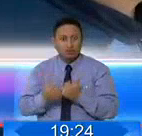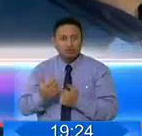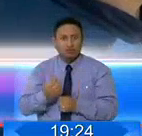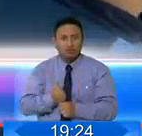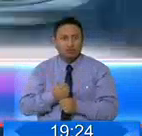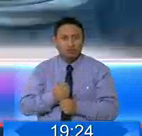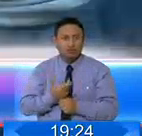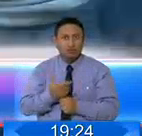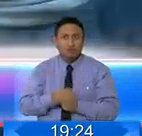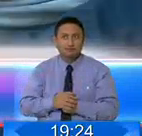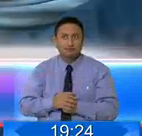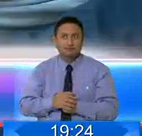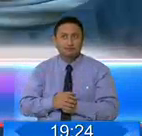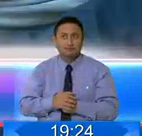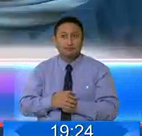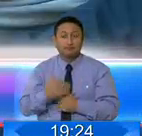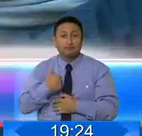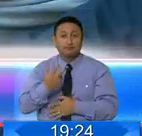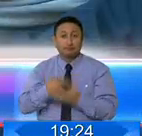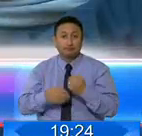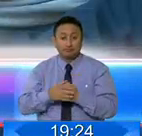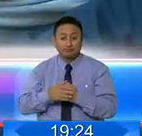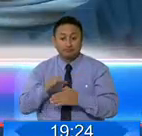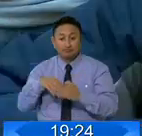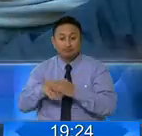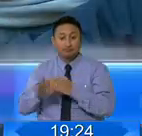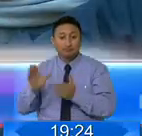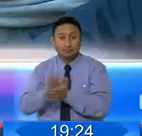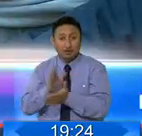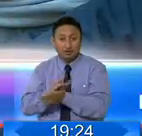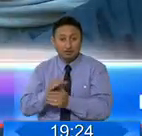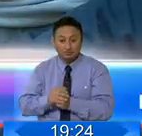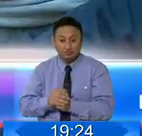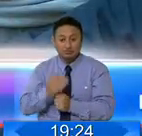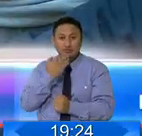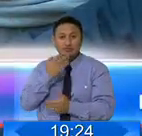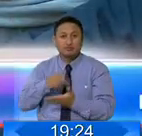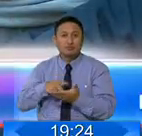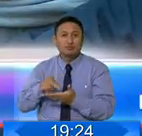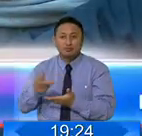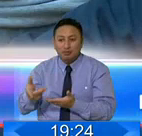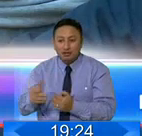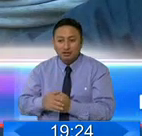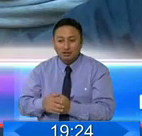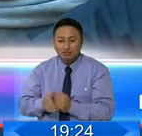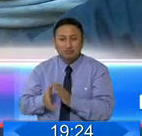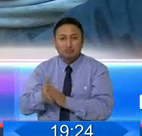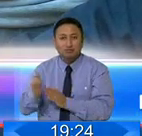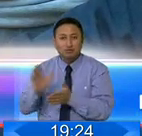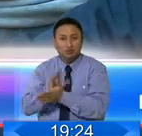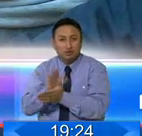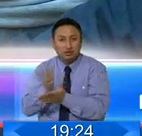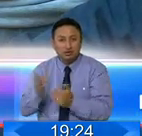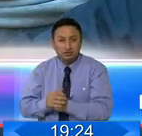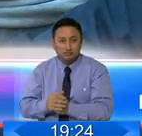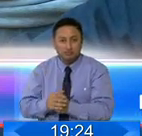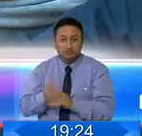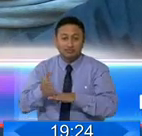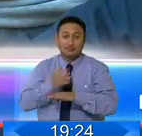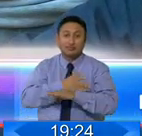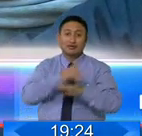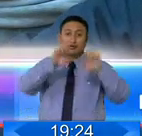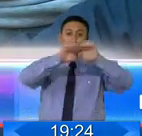situación dramática. Ya ingresaron nuestros hijos a clases, no tenemos con qué enviarles a las clases a nuestros hijos. Hemos pasado desde que se hizo